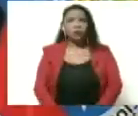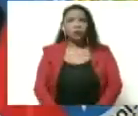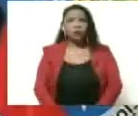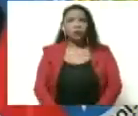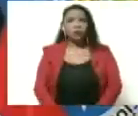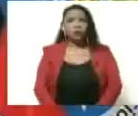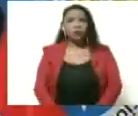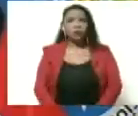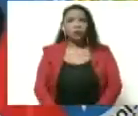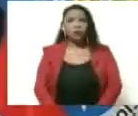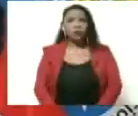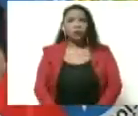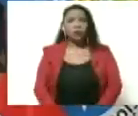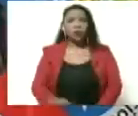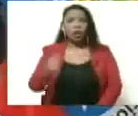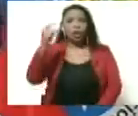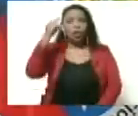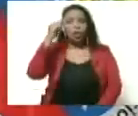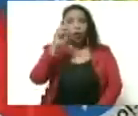El día 20